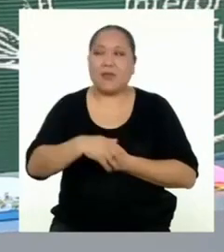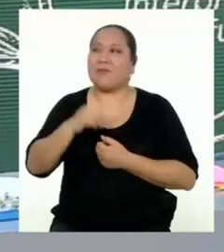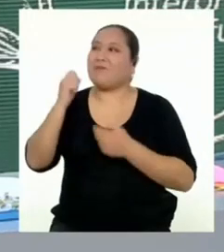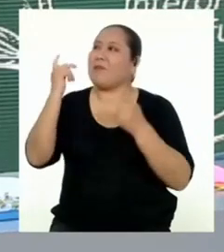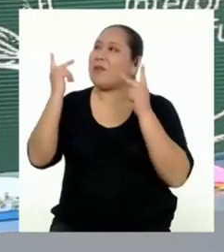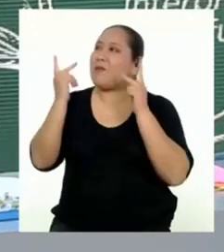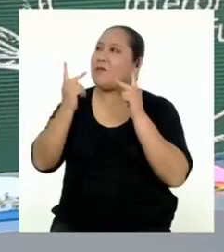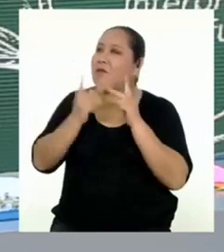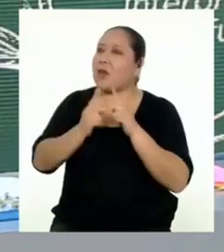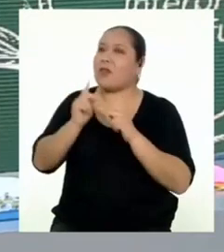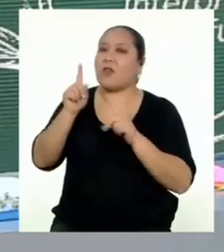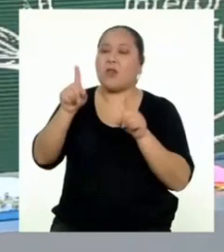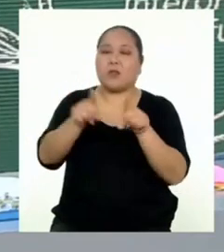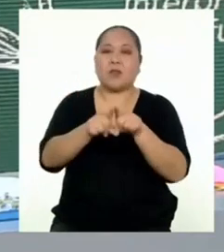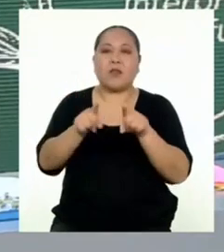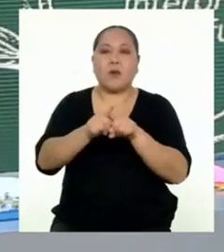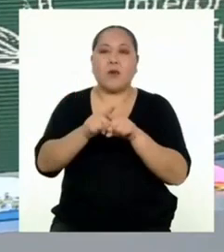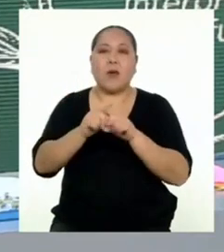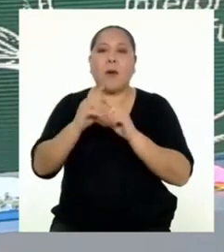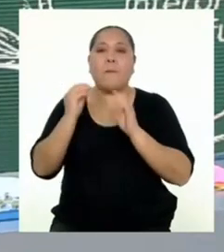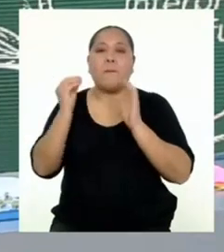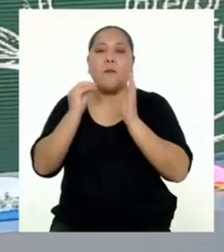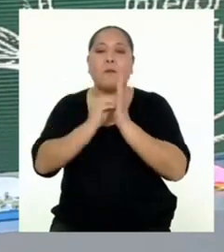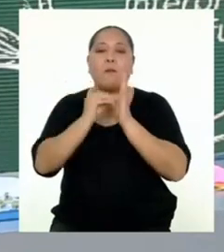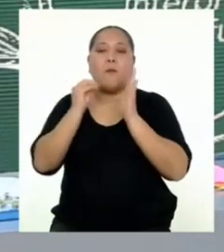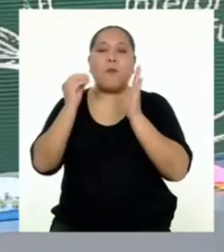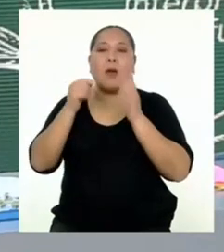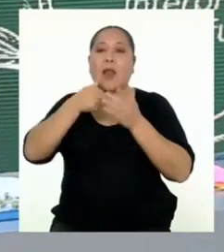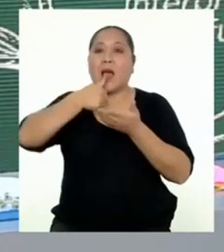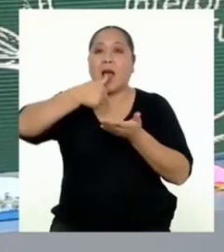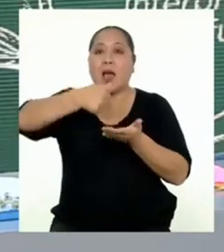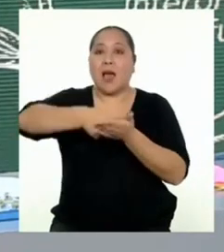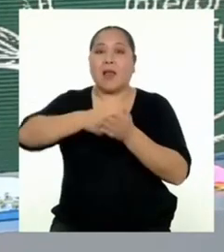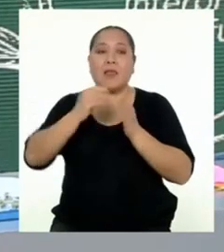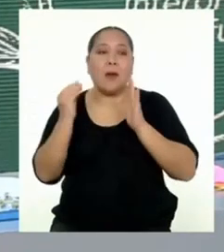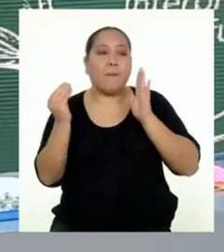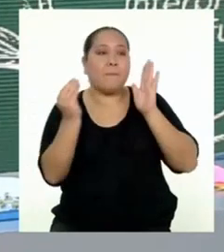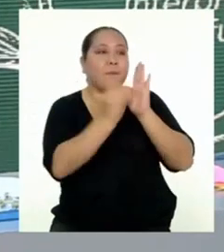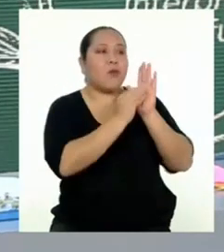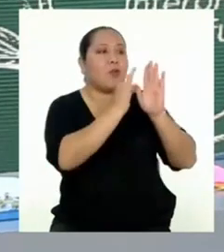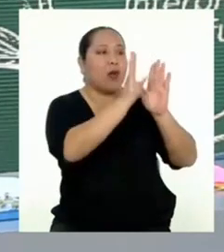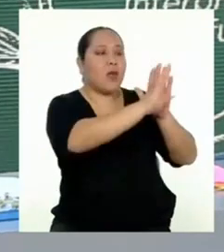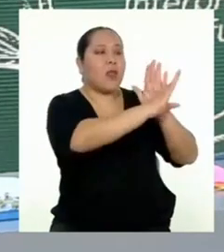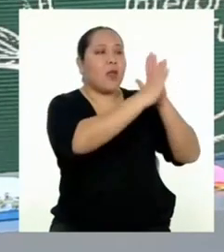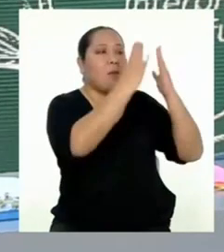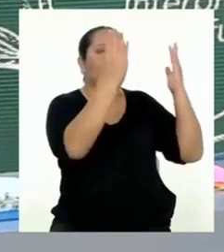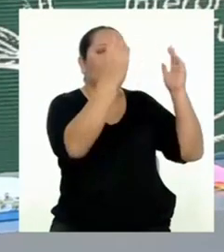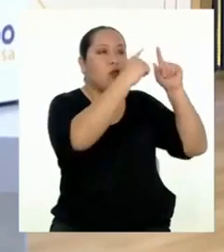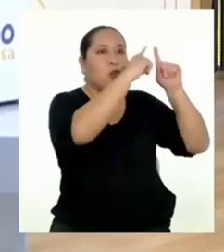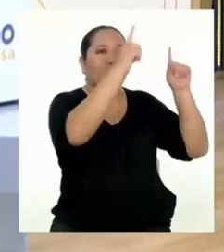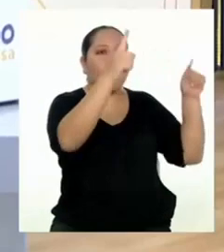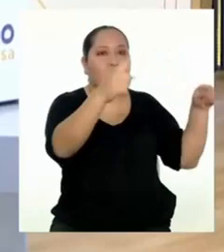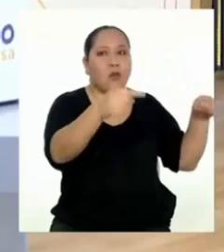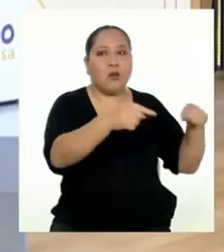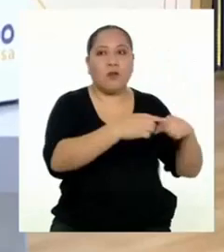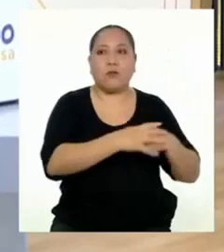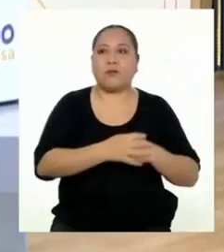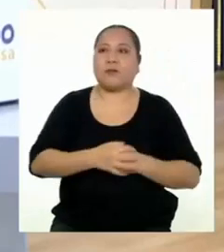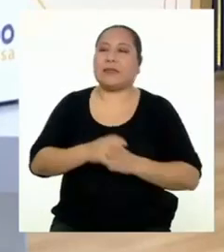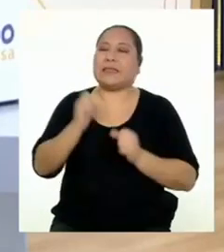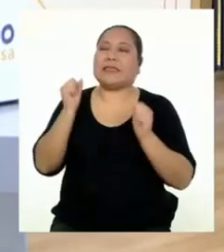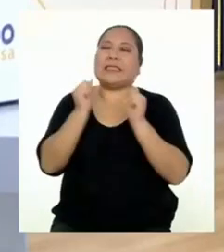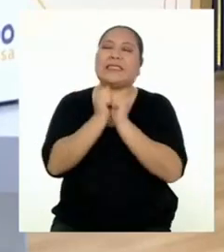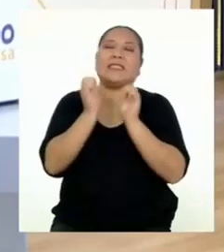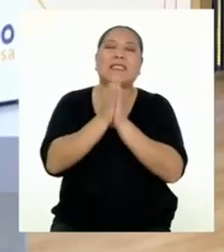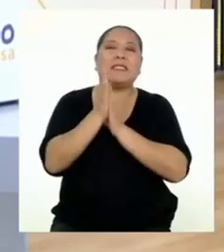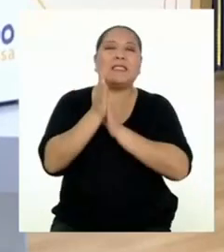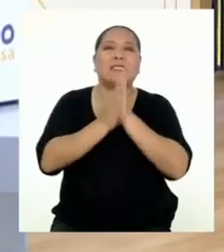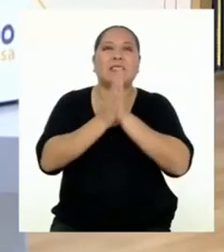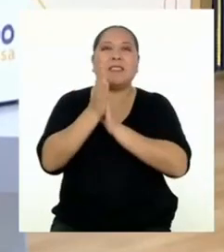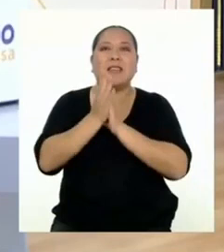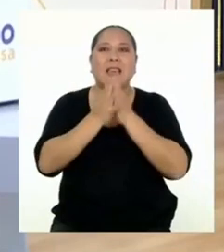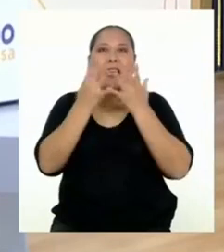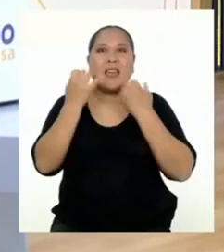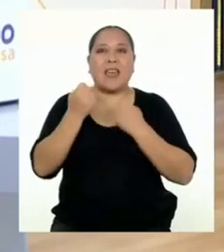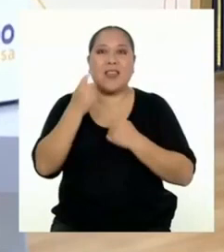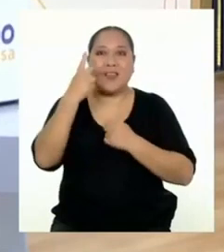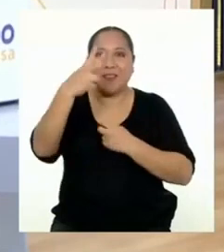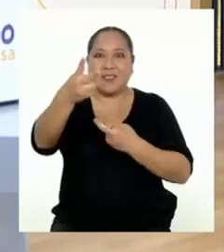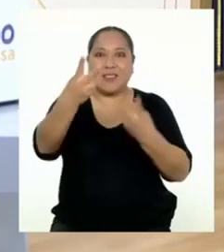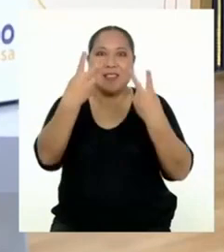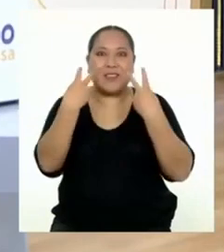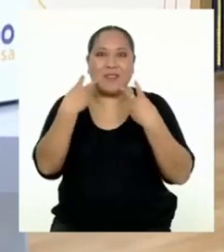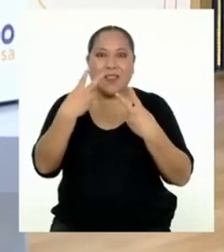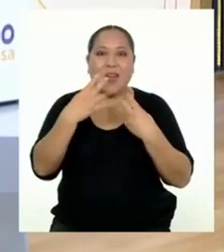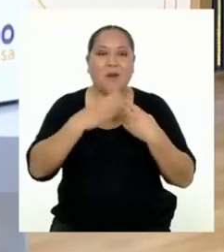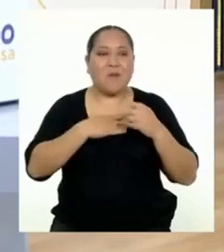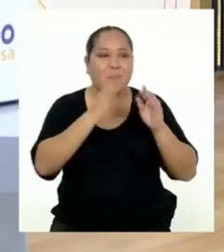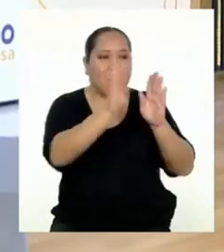¡Excelente! Además, podemos colocar nuestra carta en nuestro periódico mural. Ya quiero que vean mi periódico